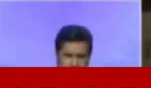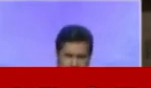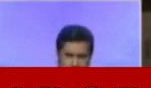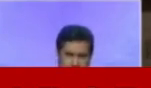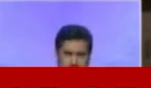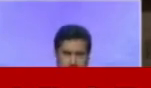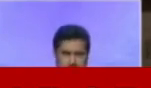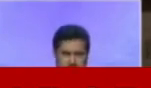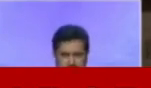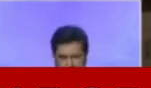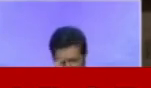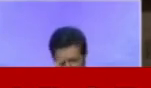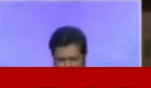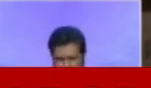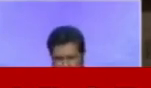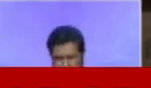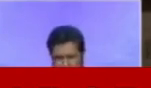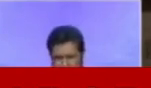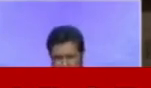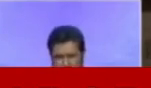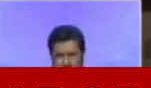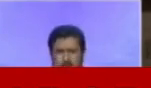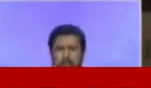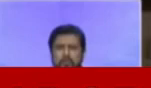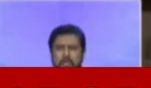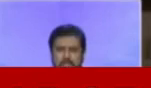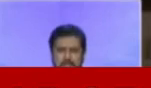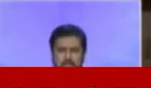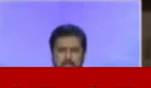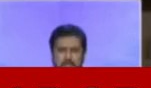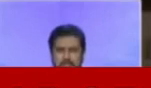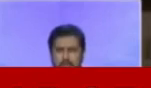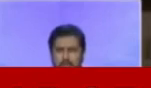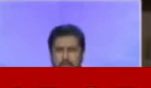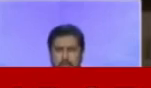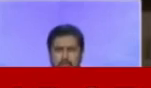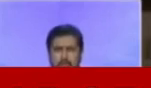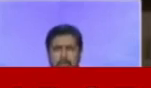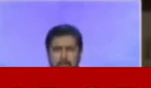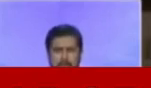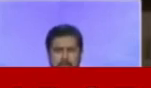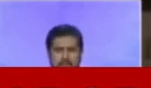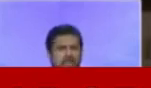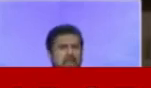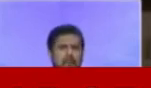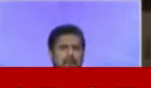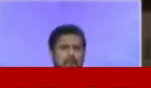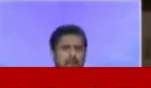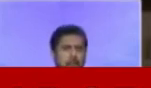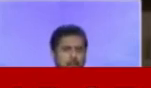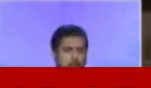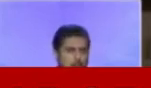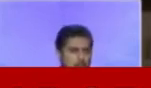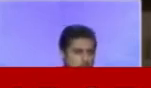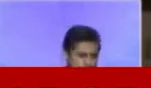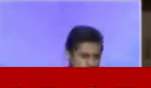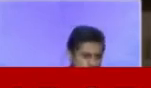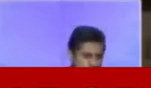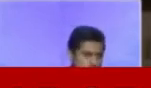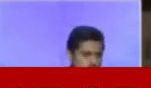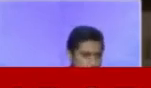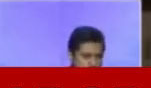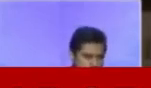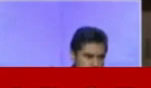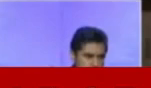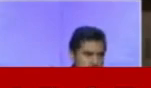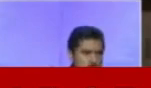bajara el dictamen fue un escrito que envió el presidente del Congreso, Mauro Guerra. Les llegó esta mañana a los magistrados. Si producción nos apoya,